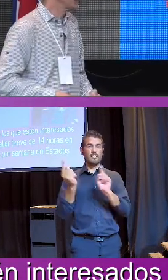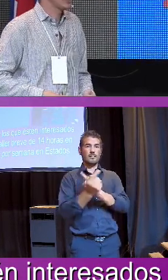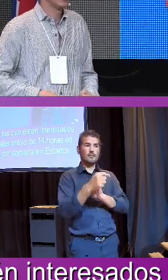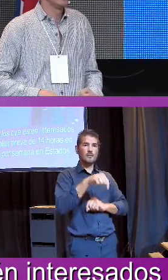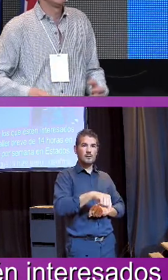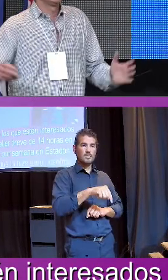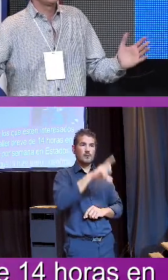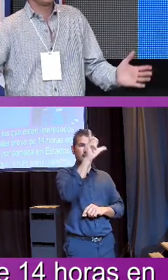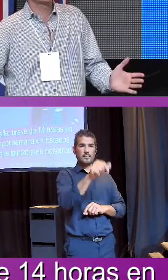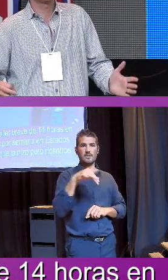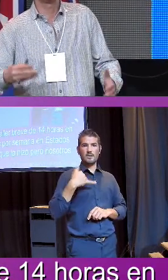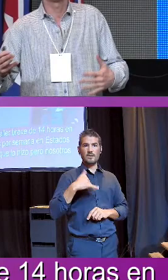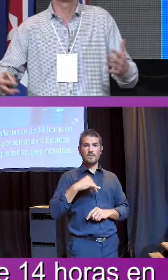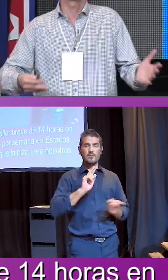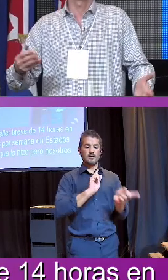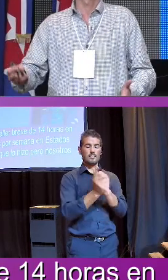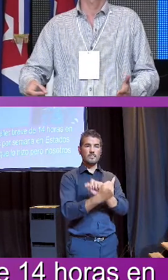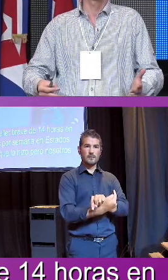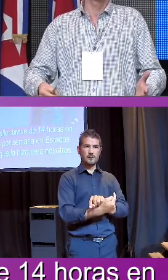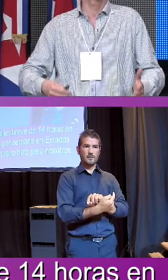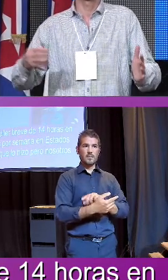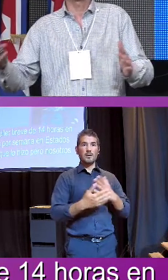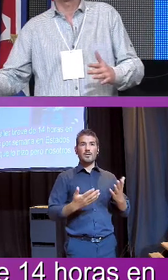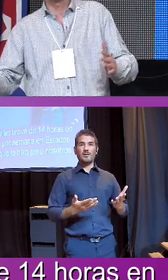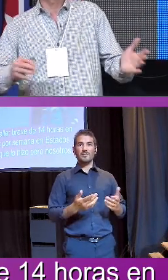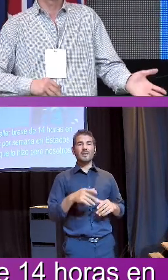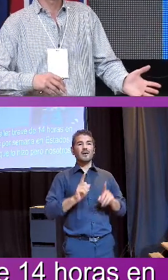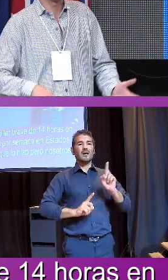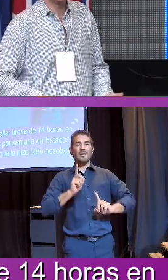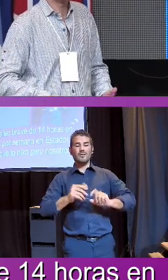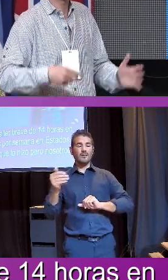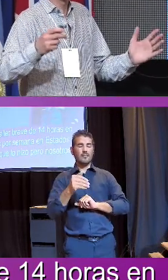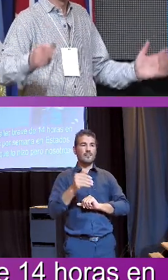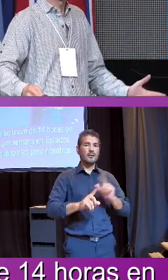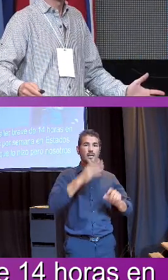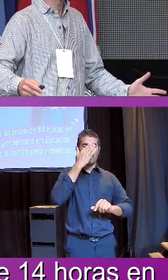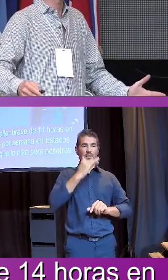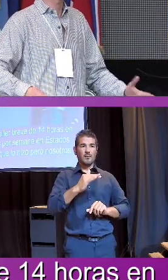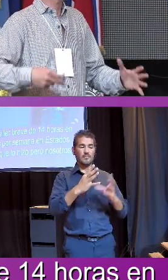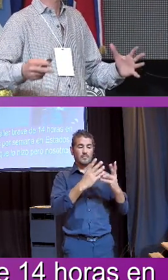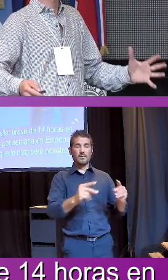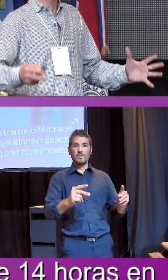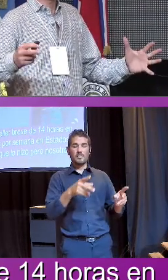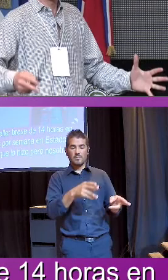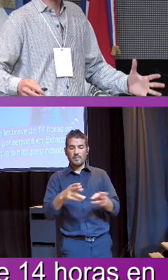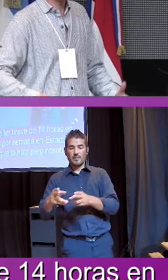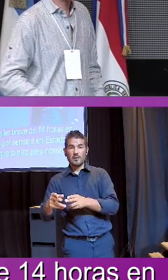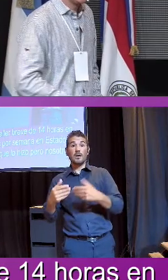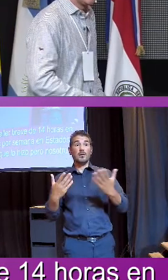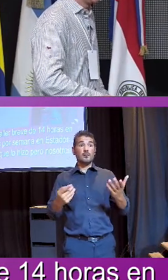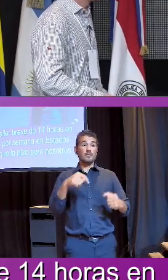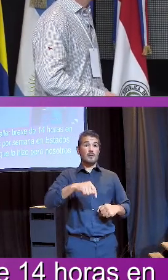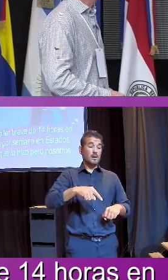nosotros eso tenía menos adherencia, la gente venía alguno, después no venía más. Esto genera además un clima de mucho